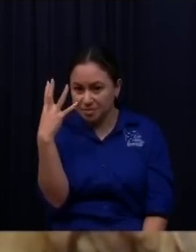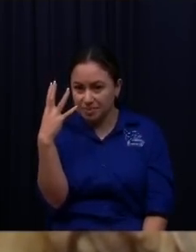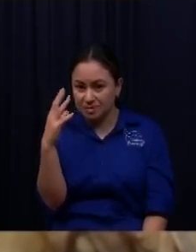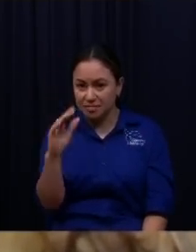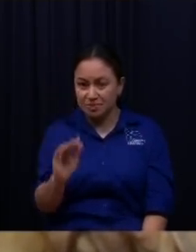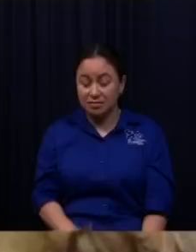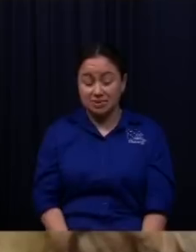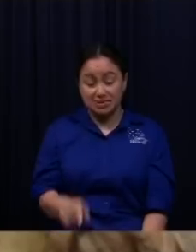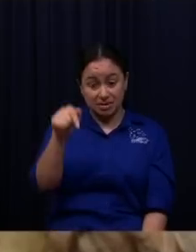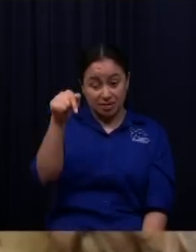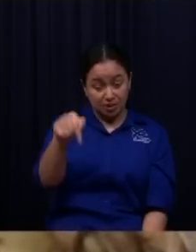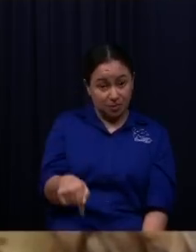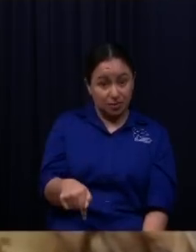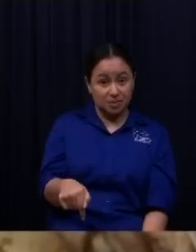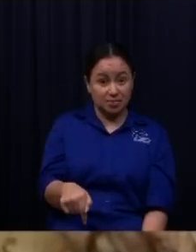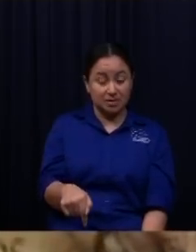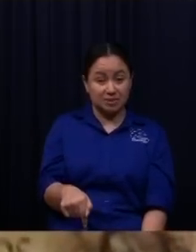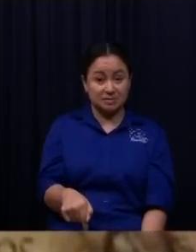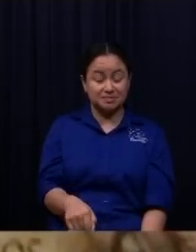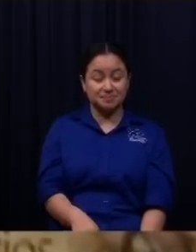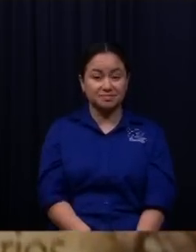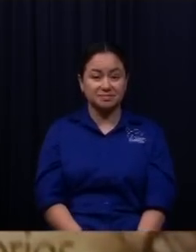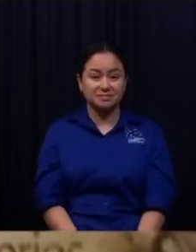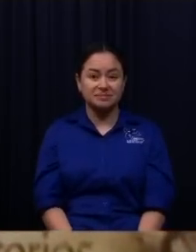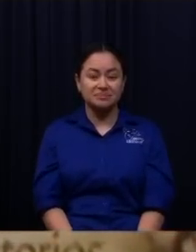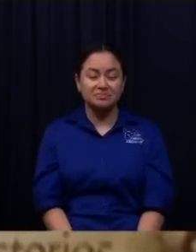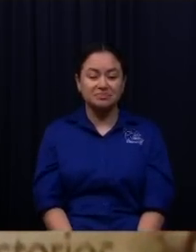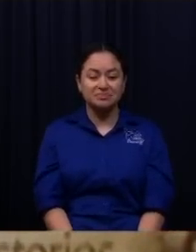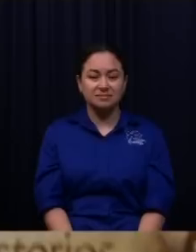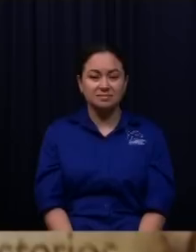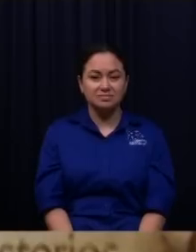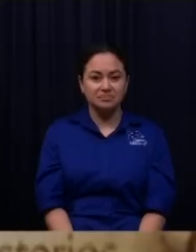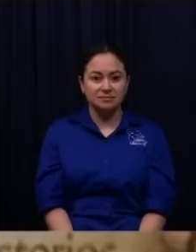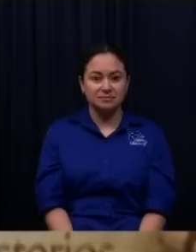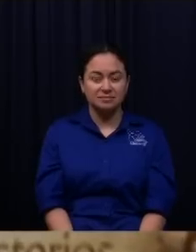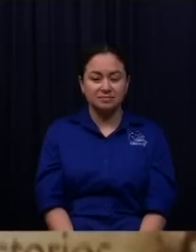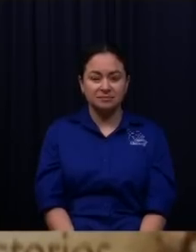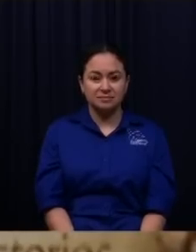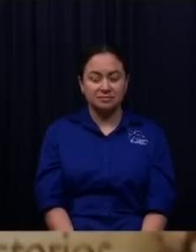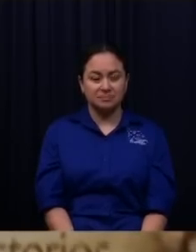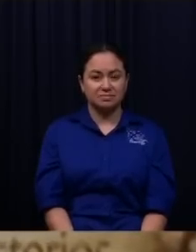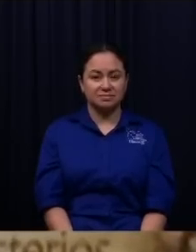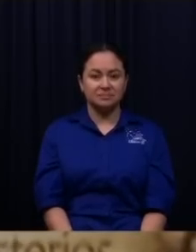y aquí tengo que empezar a entrenar. Por lo tanto,